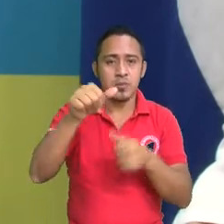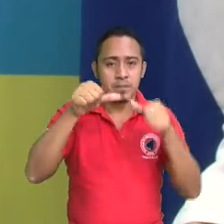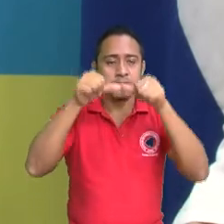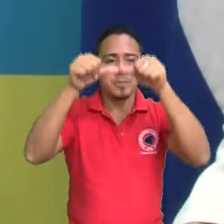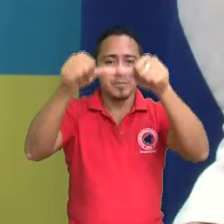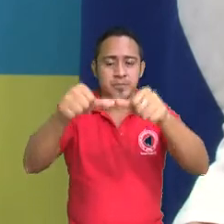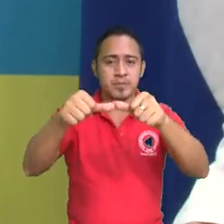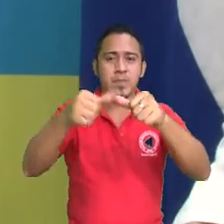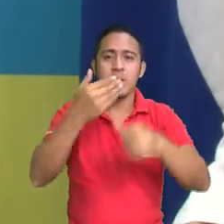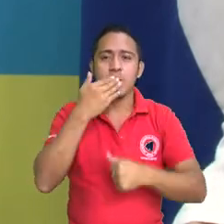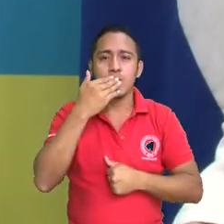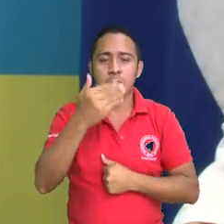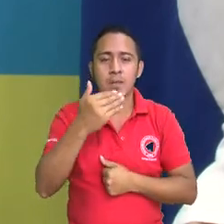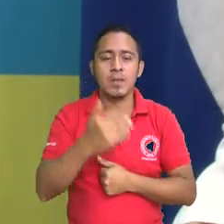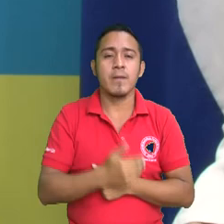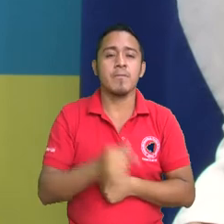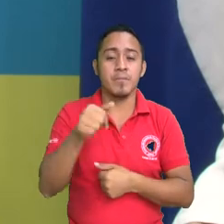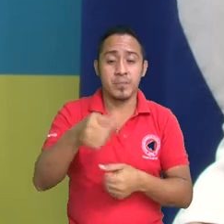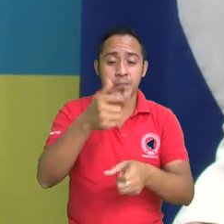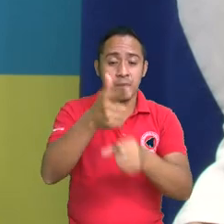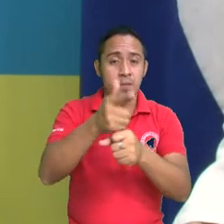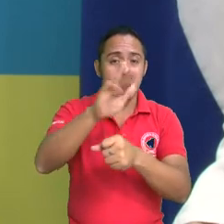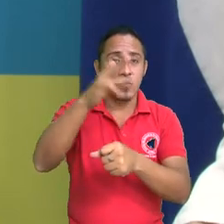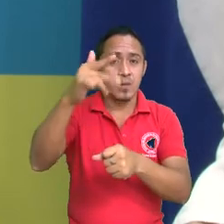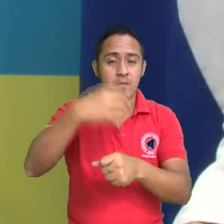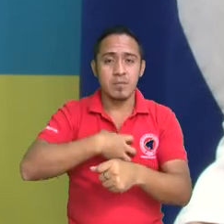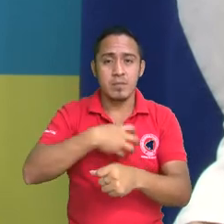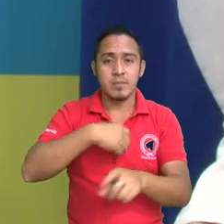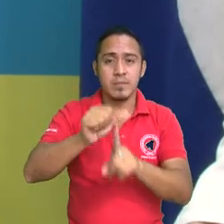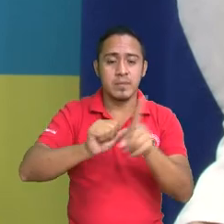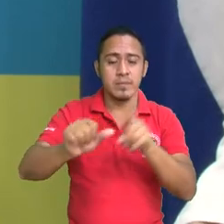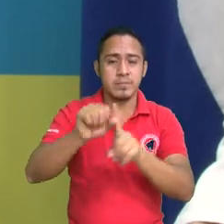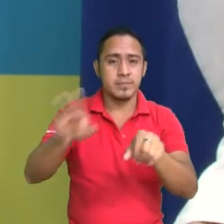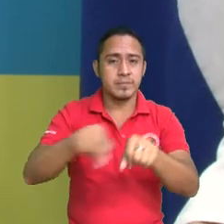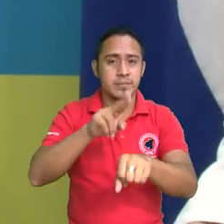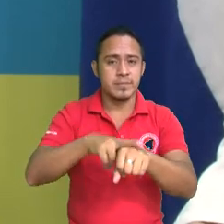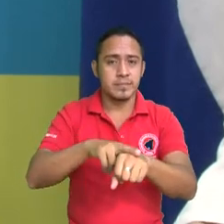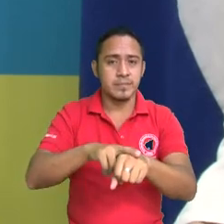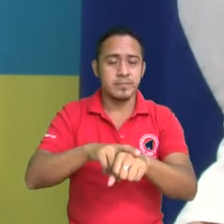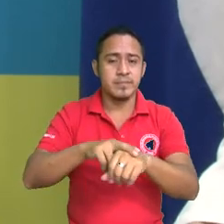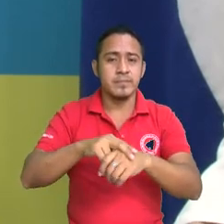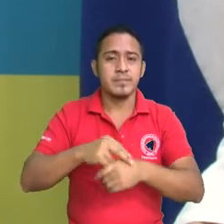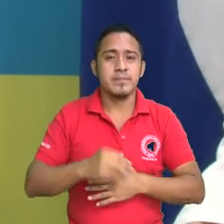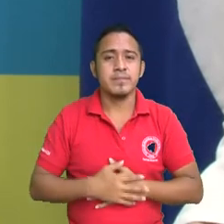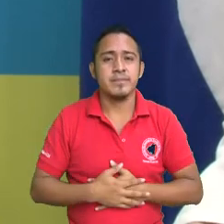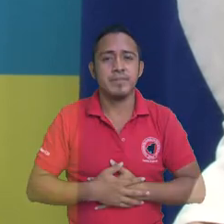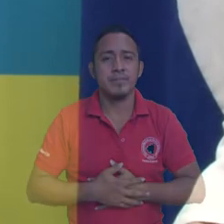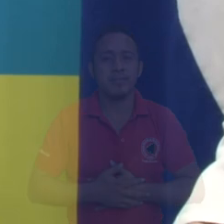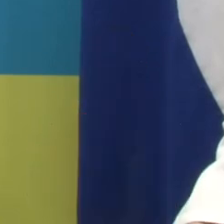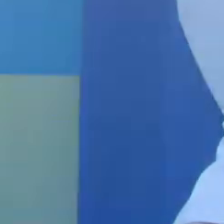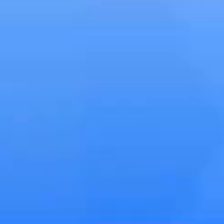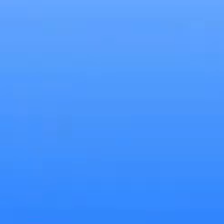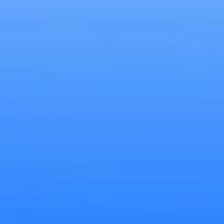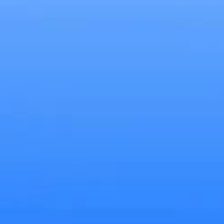continúe en la excelente programación del Canal 98, el canal parlamentario, el canal de la Asamblea Nacional.